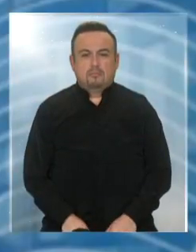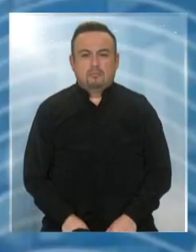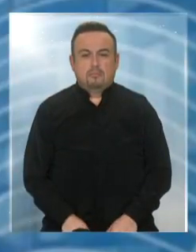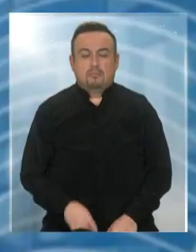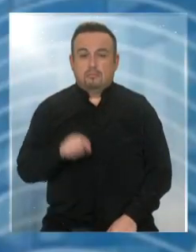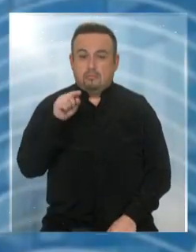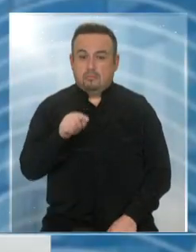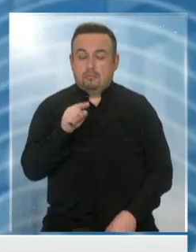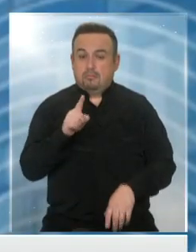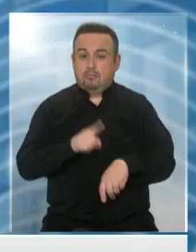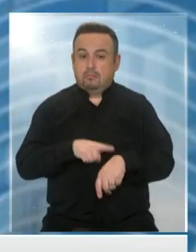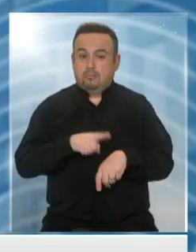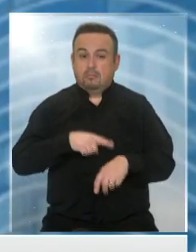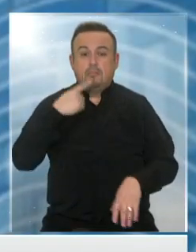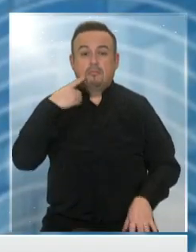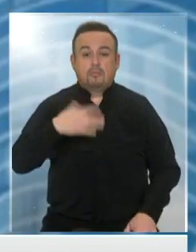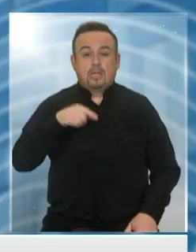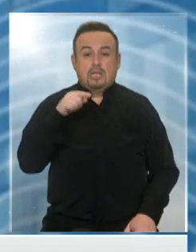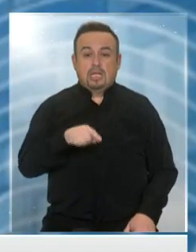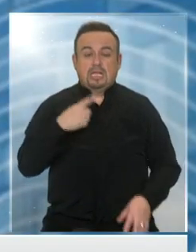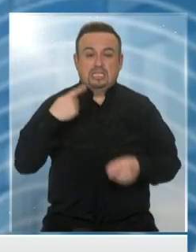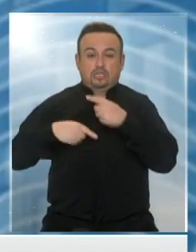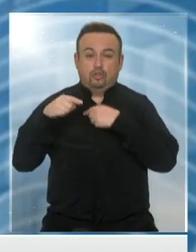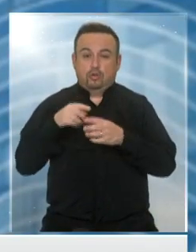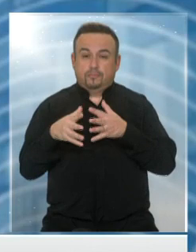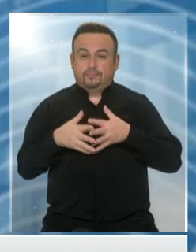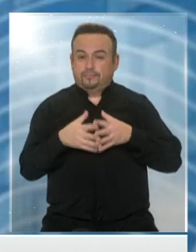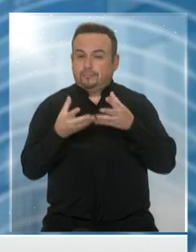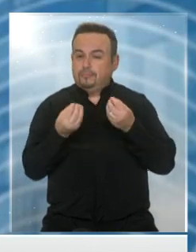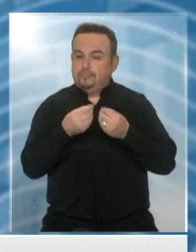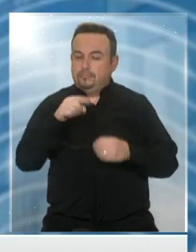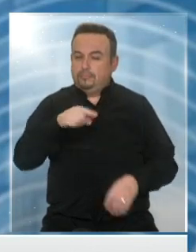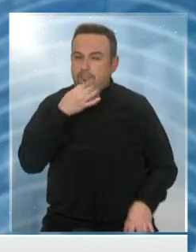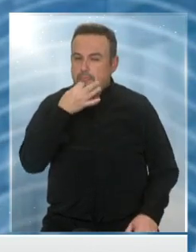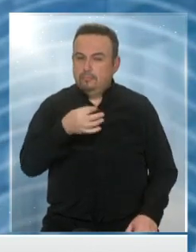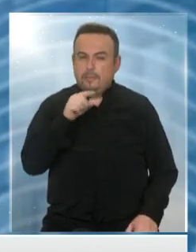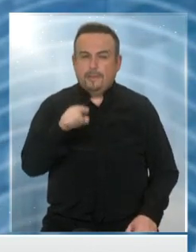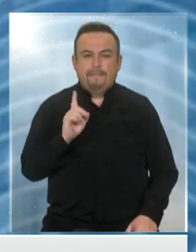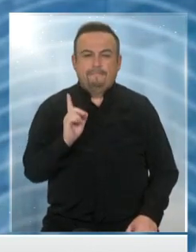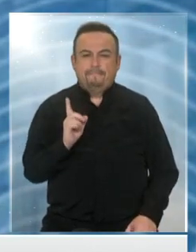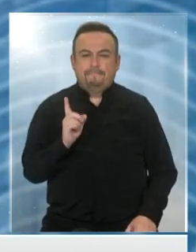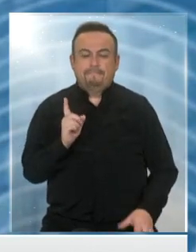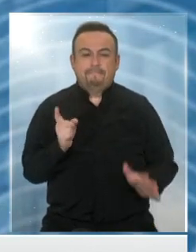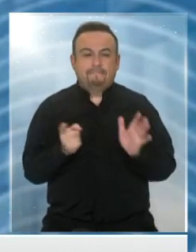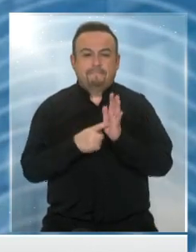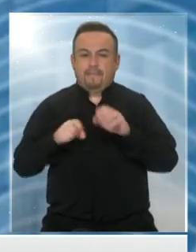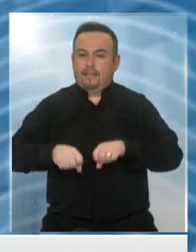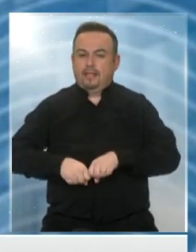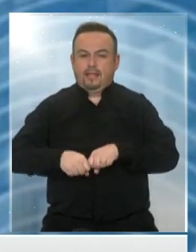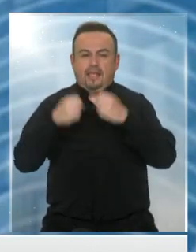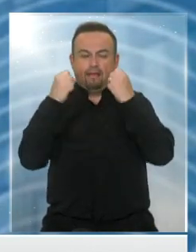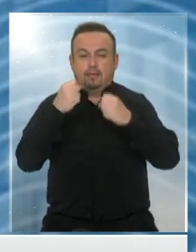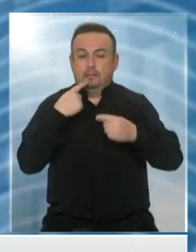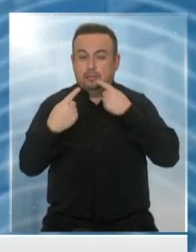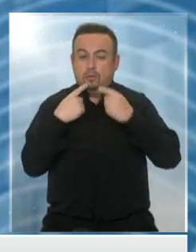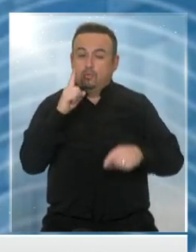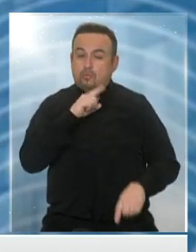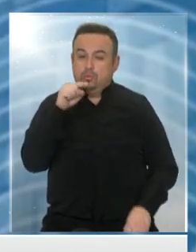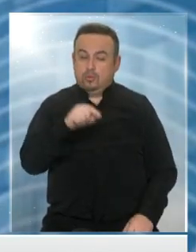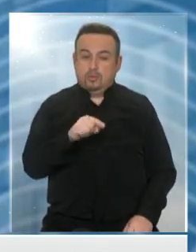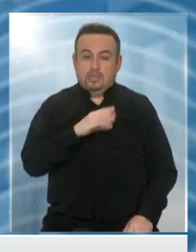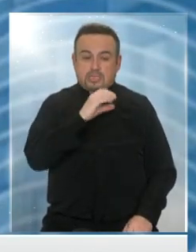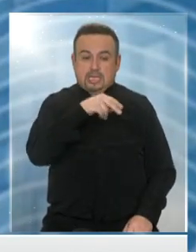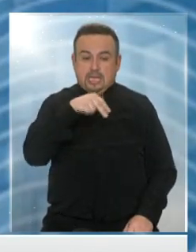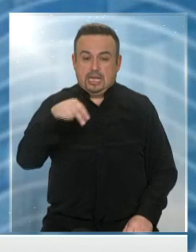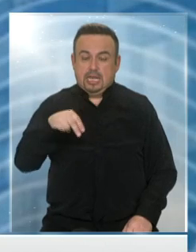Este es un momento importantísimo en la historia de Estados Unidos. Muchos dicen que es un punto de quiebre. Hay una encuesta, la última encuesta de